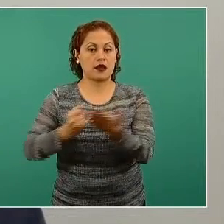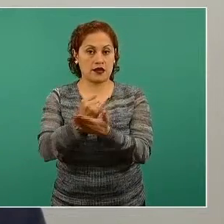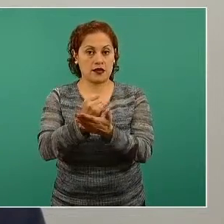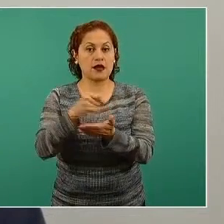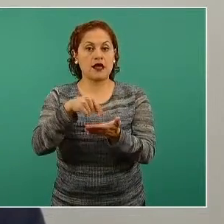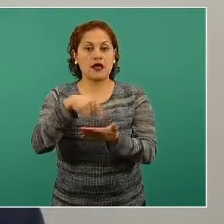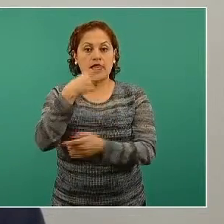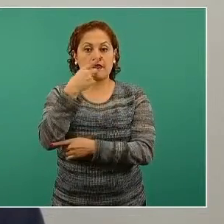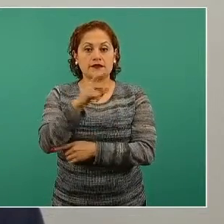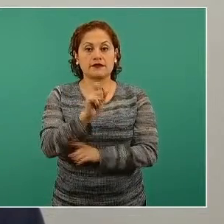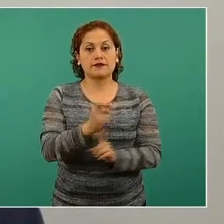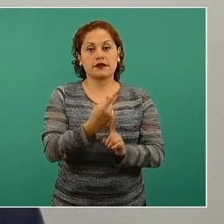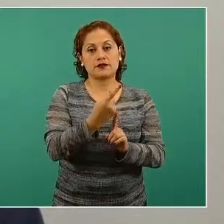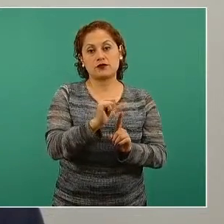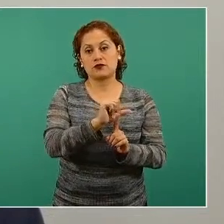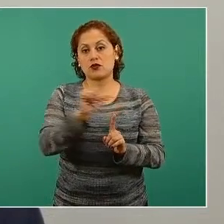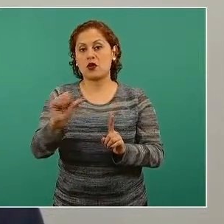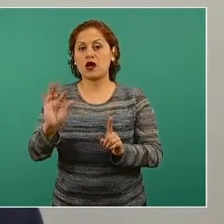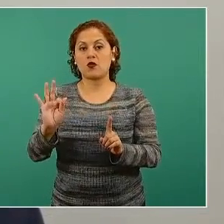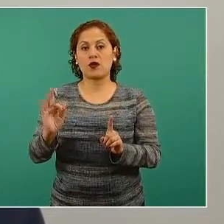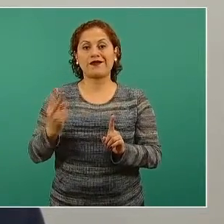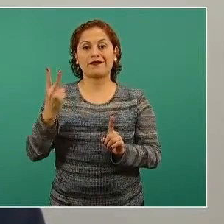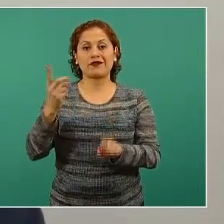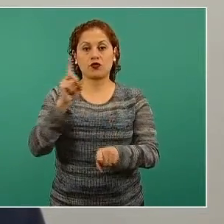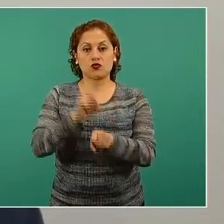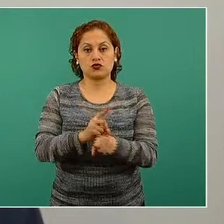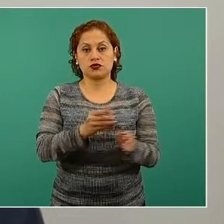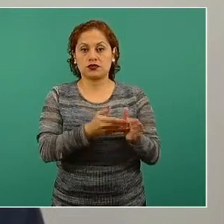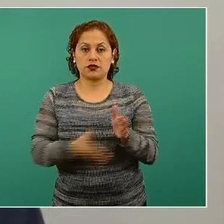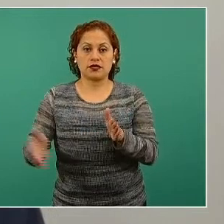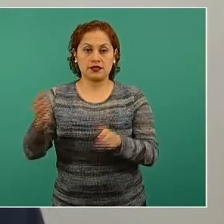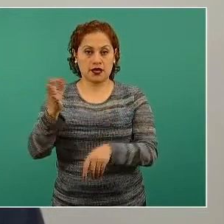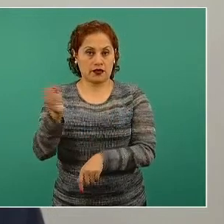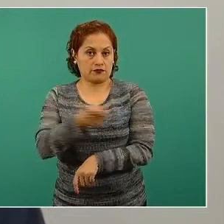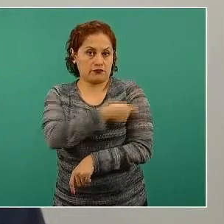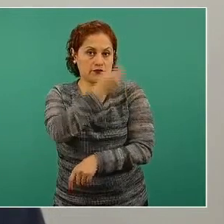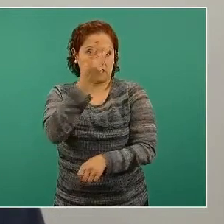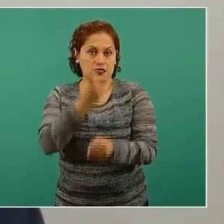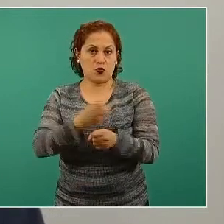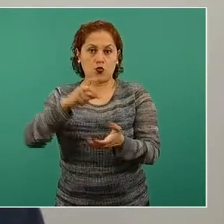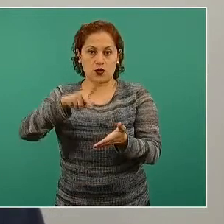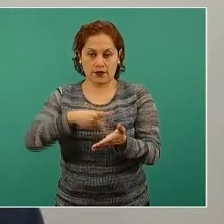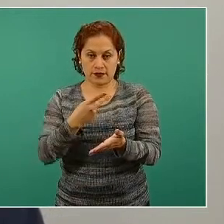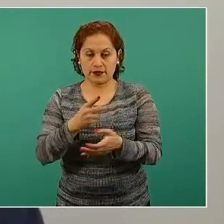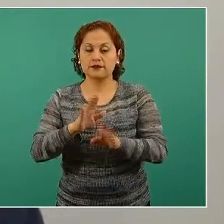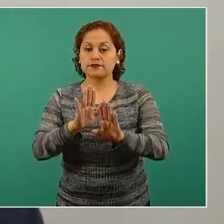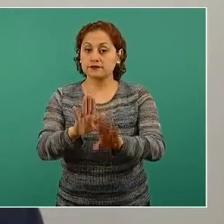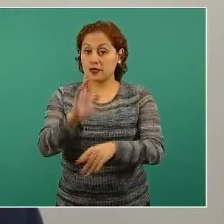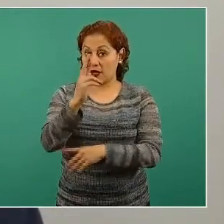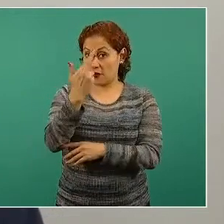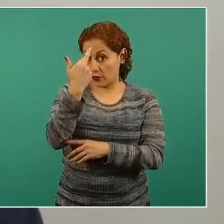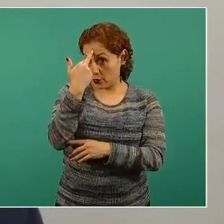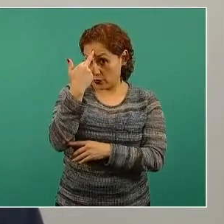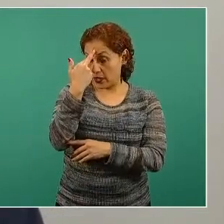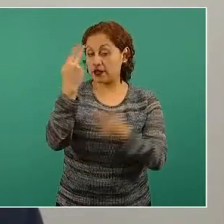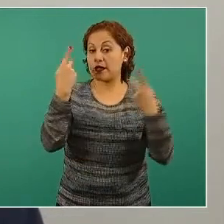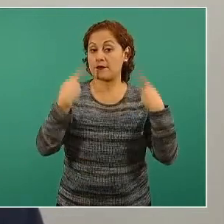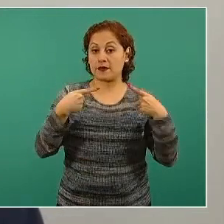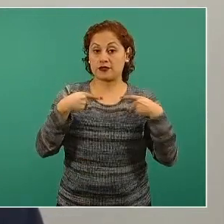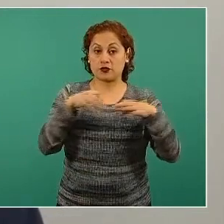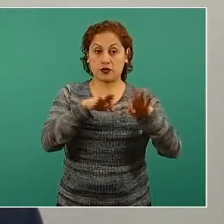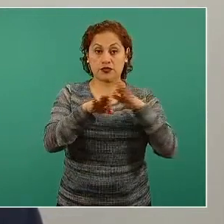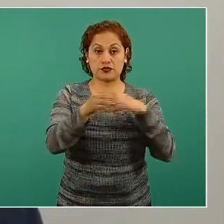los 21 hasta los 42 días. Entonces, recordemos inclusive que la mayor cantidad de trabajadores de la